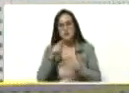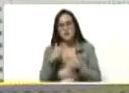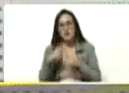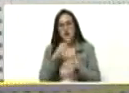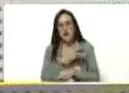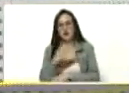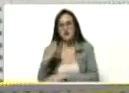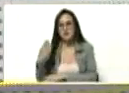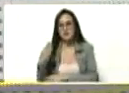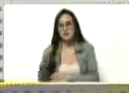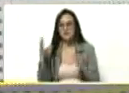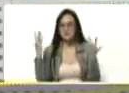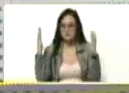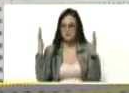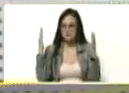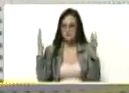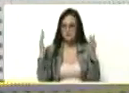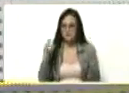Caribeños.